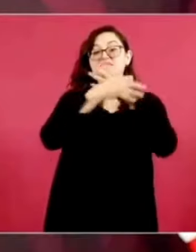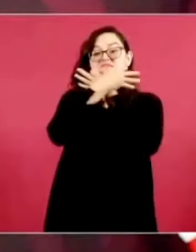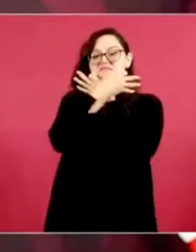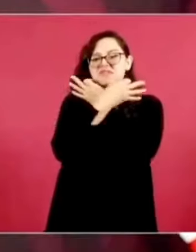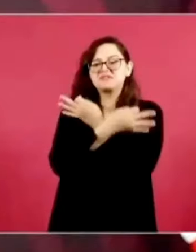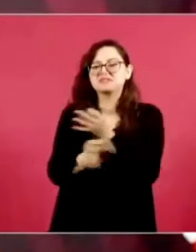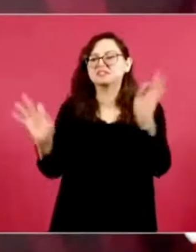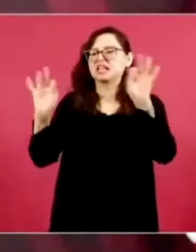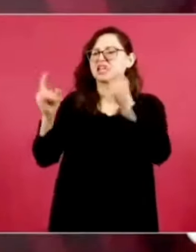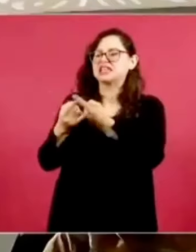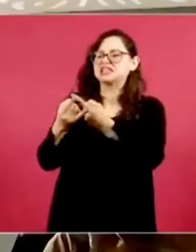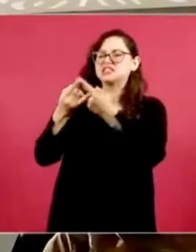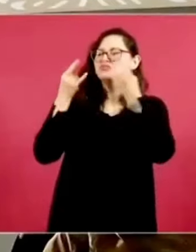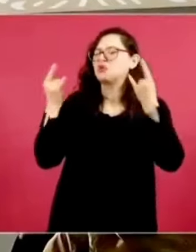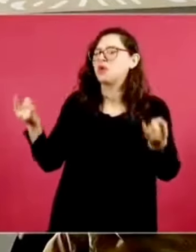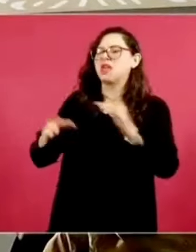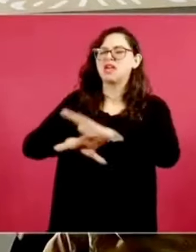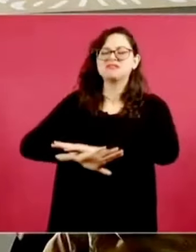estés viendo para atrás,